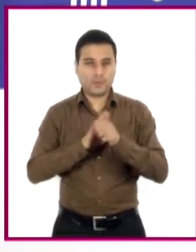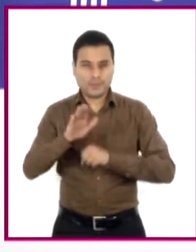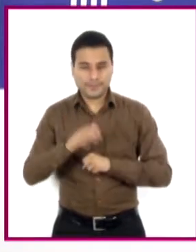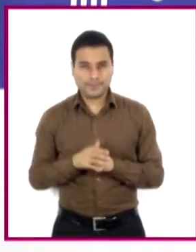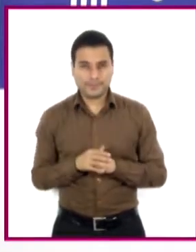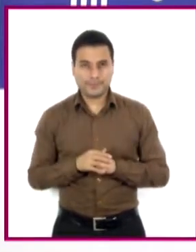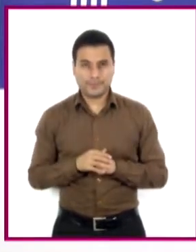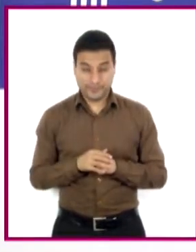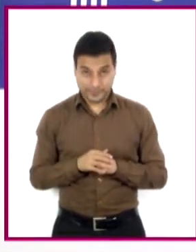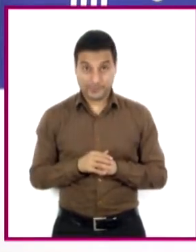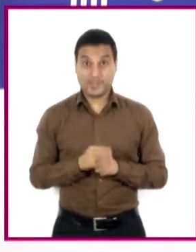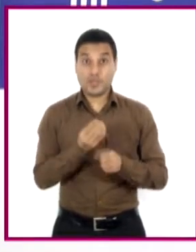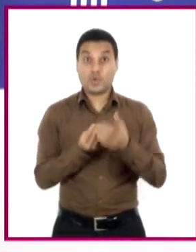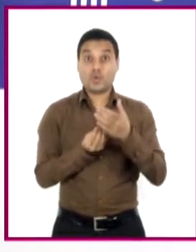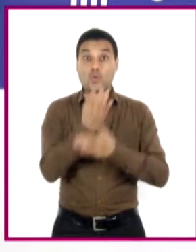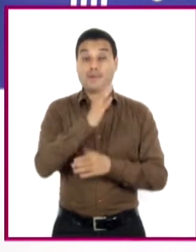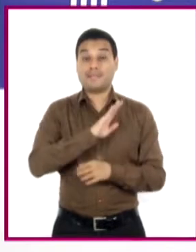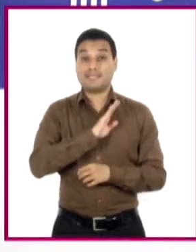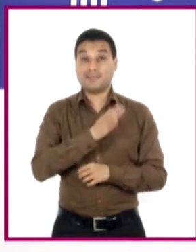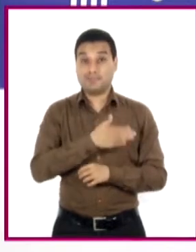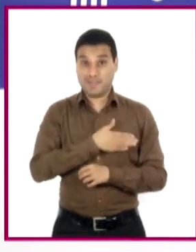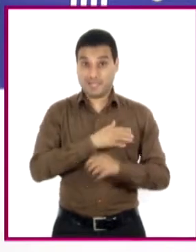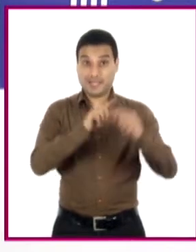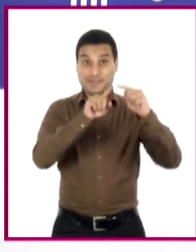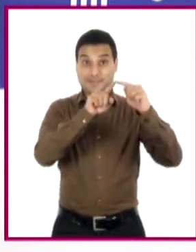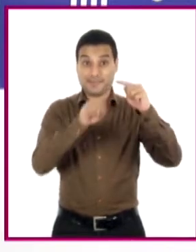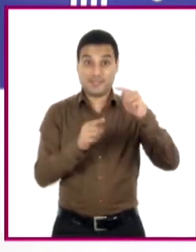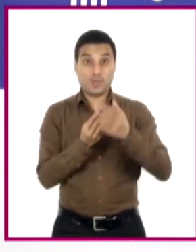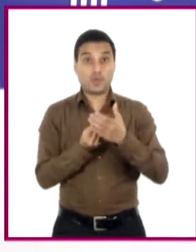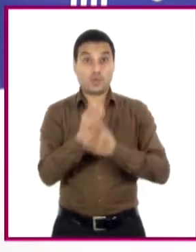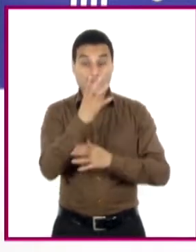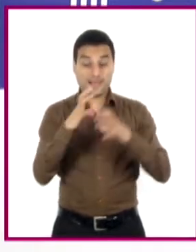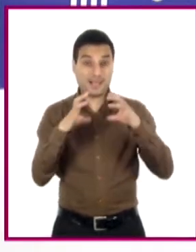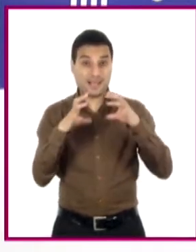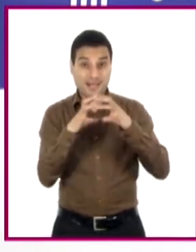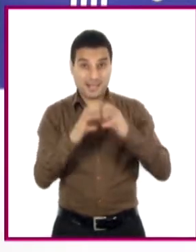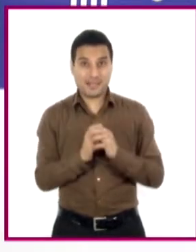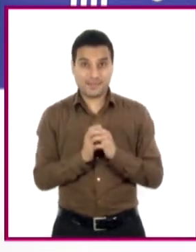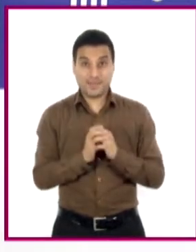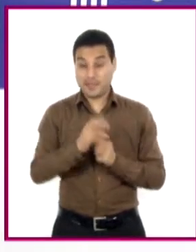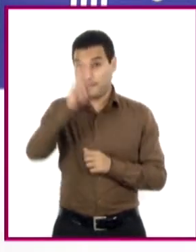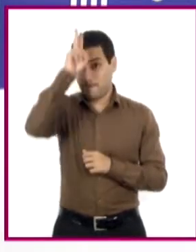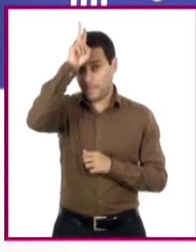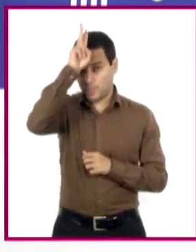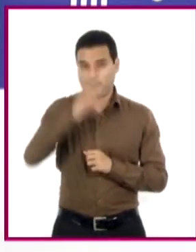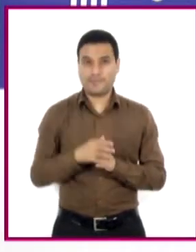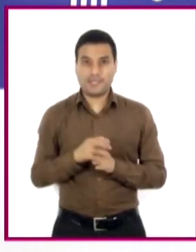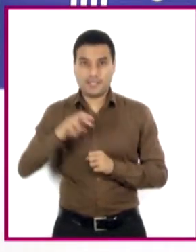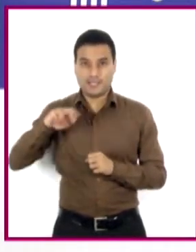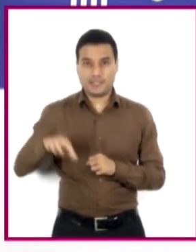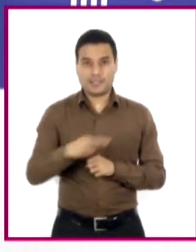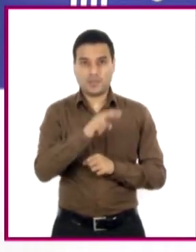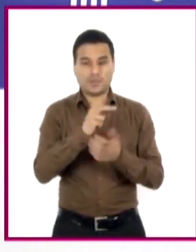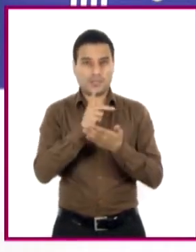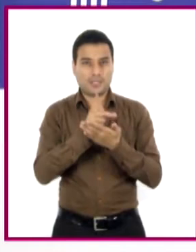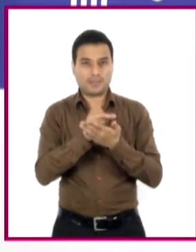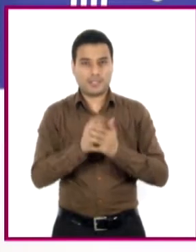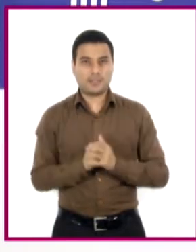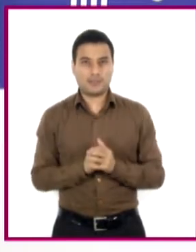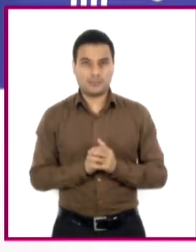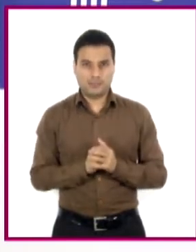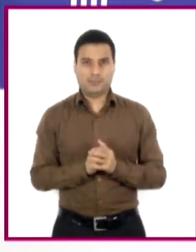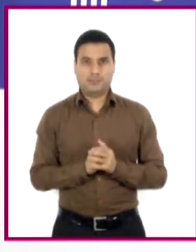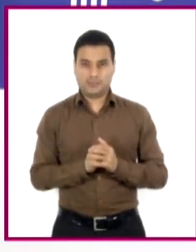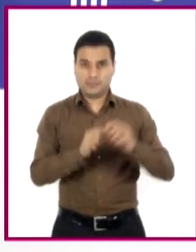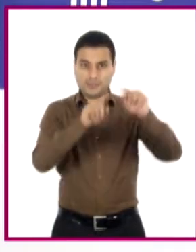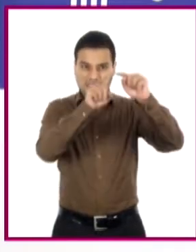el Virreinato de la Nueva España, el de Nueva Granada, el del Perú y el del Río de la Plata. Era una gran